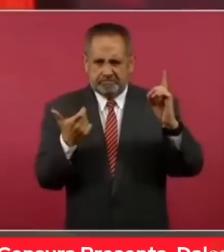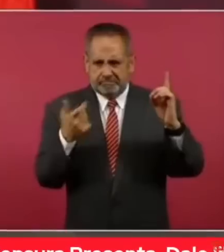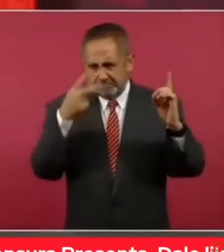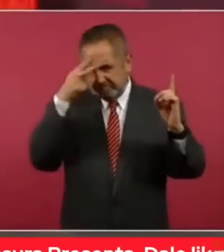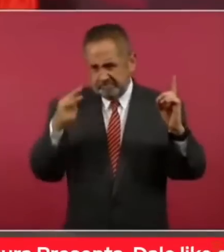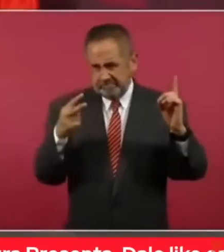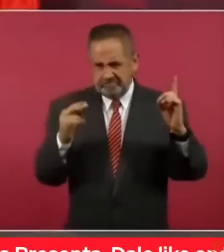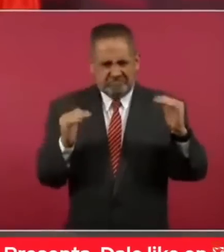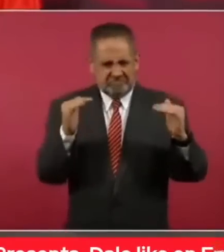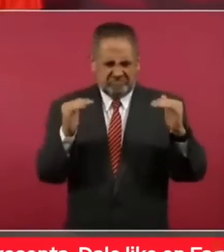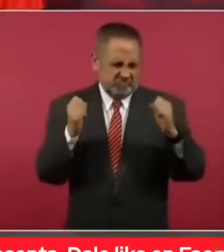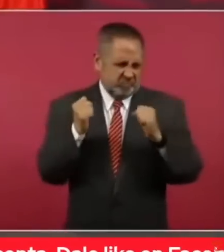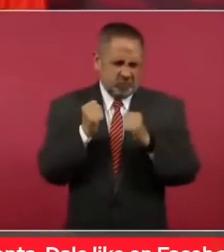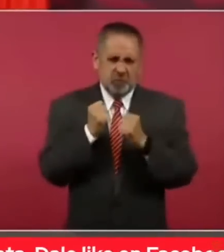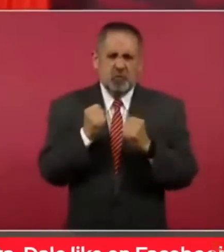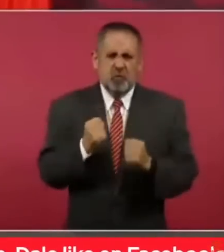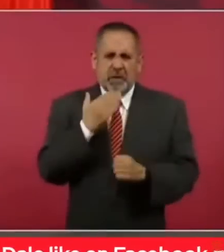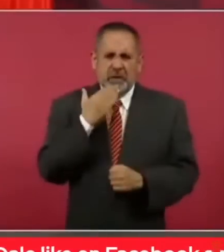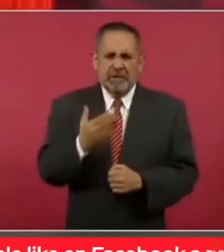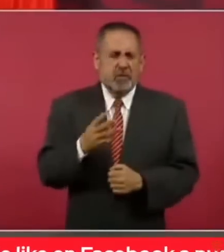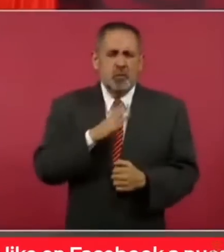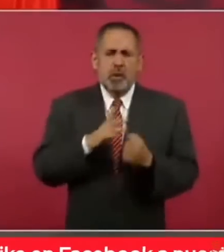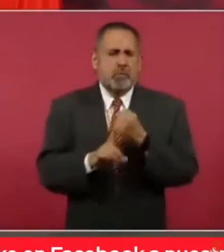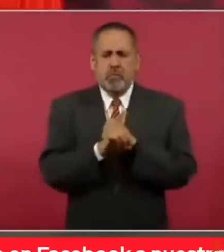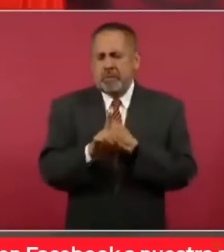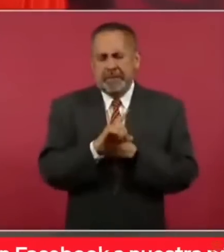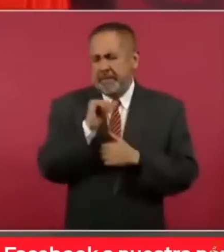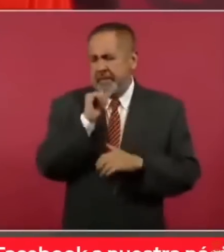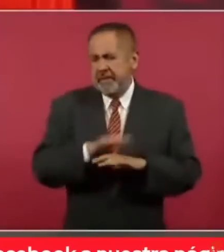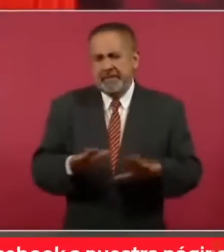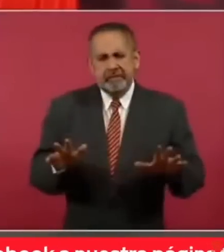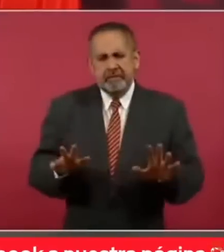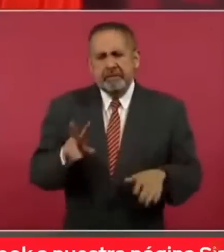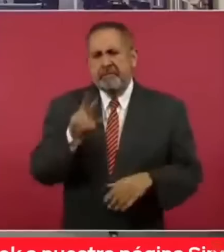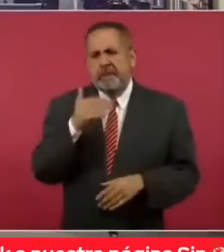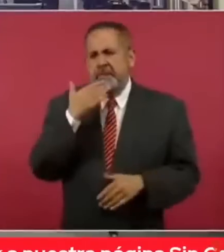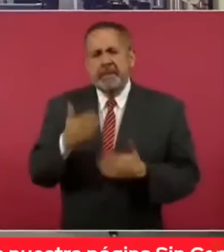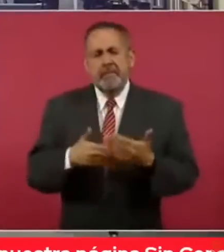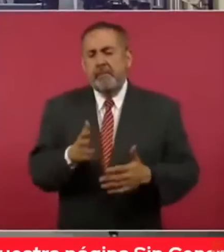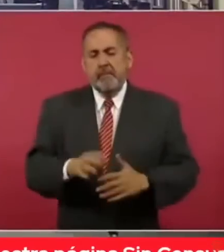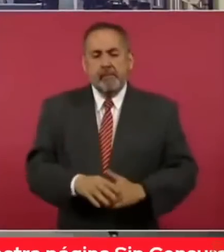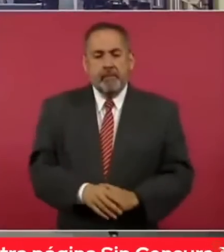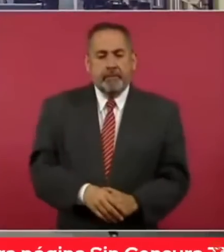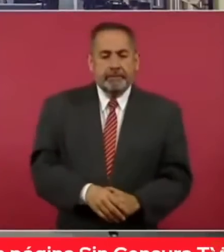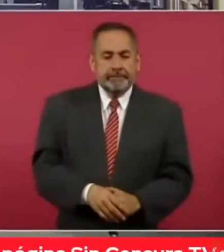Entonces, por ahí no hay problema. Vamos bien. Muchas gracias.